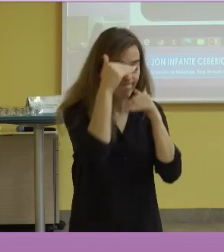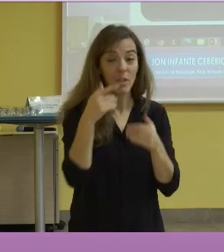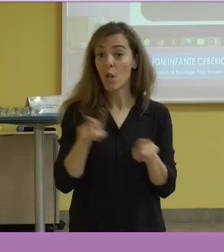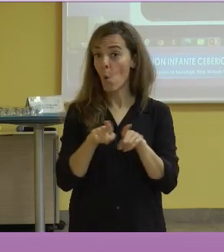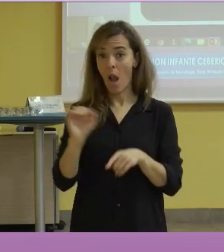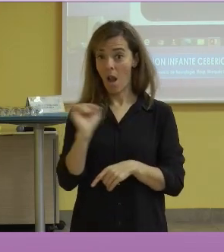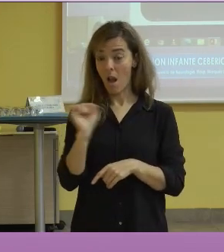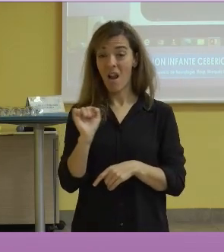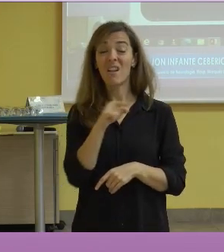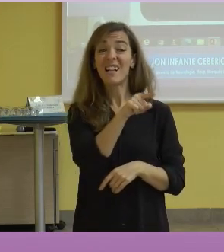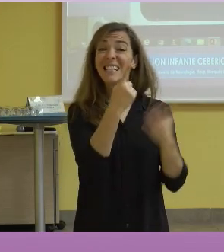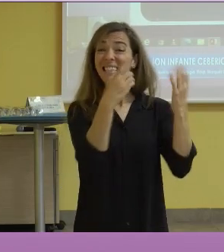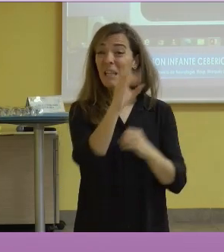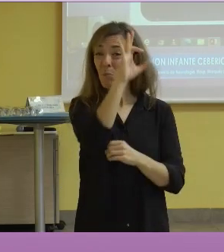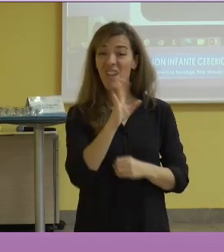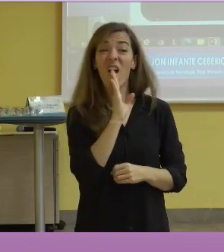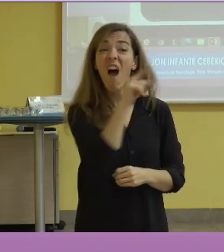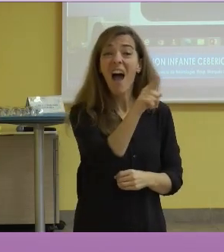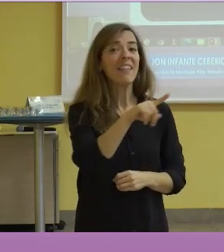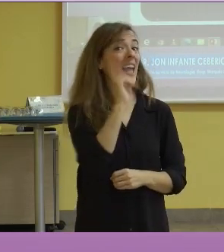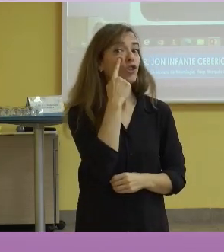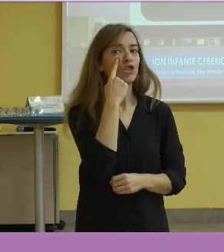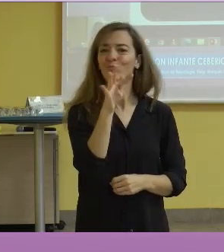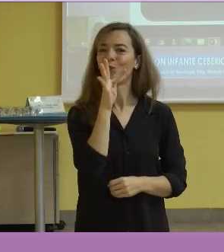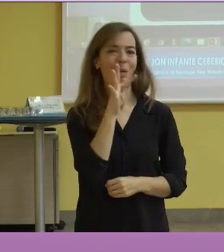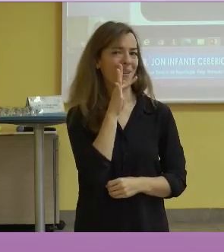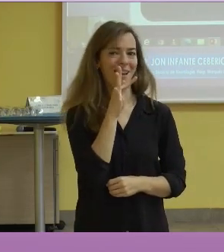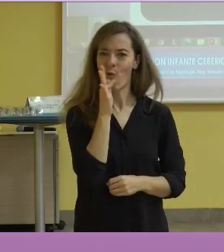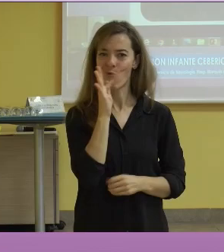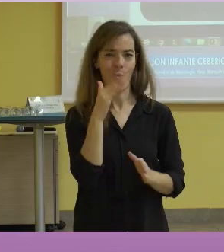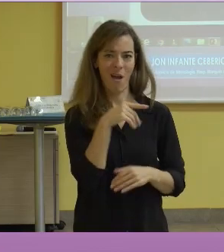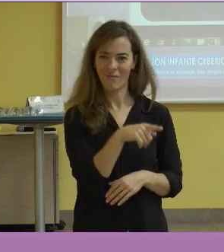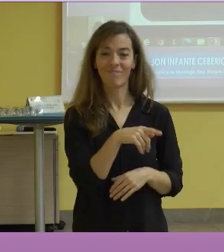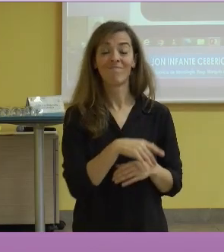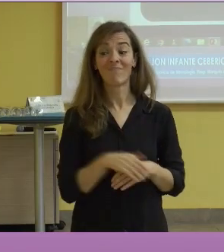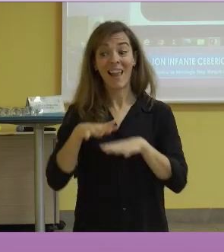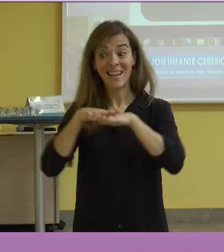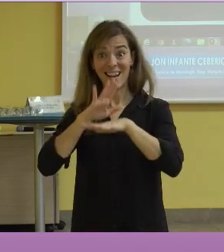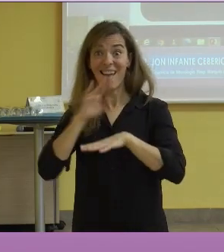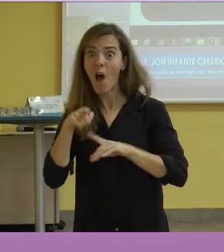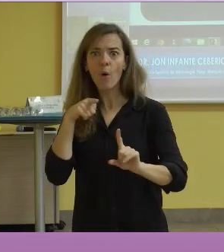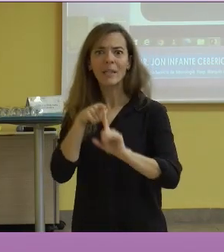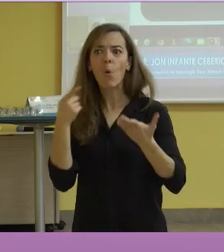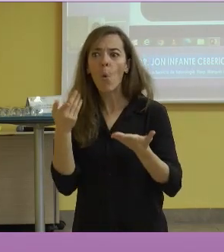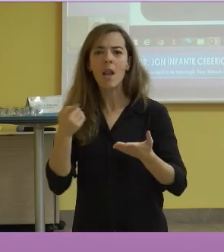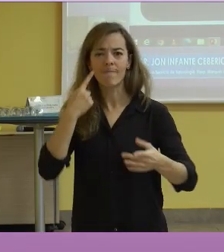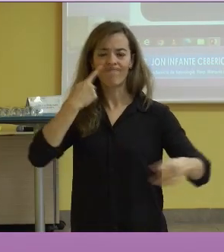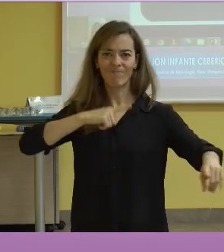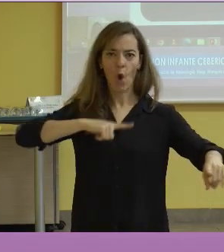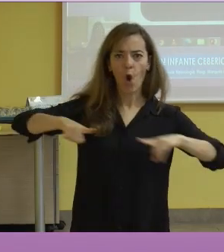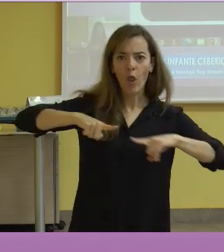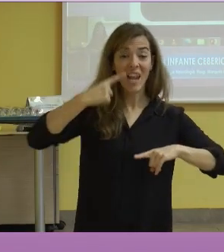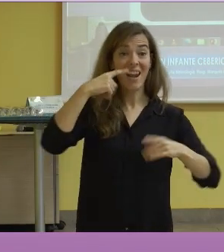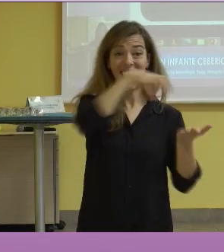el 60% de ellas aún no están diagnosticadas. Lo que busca esta red es coordinar, ¿no?, los